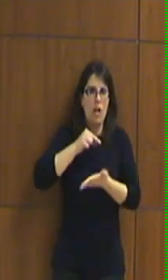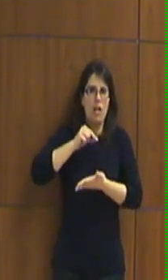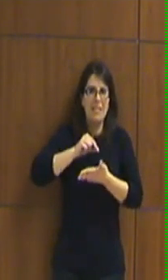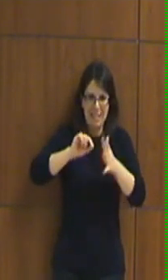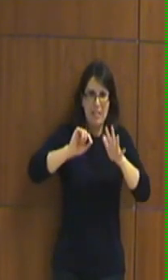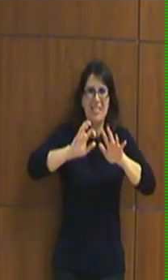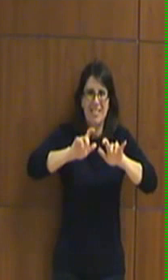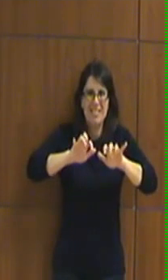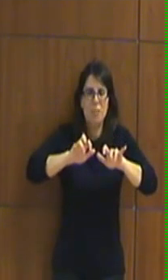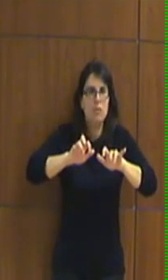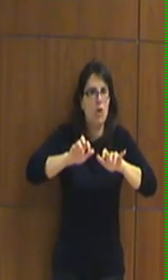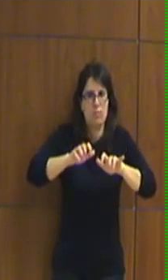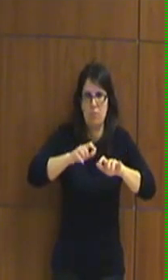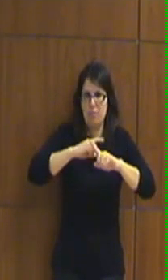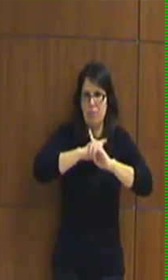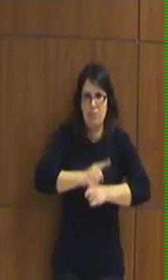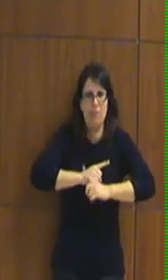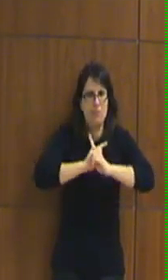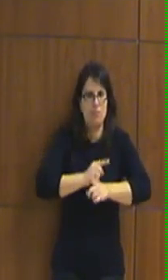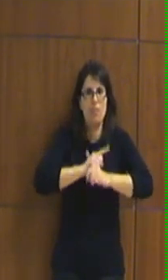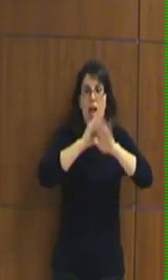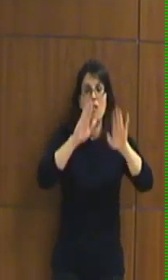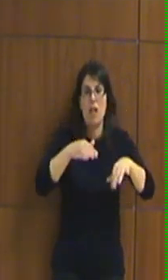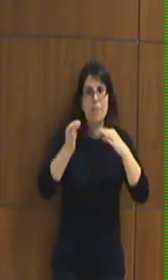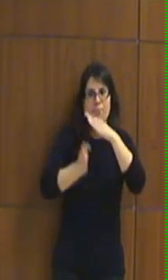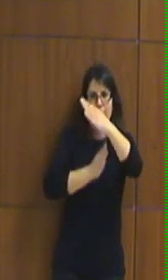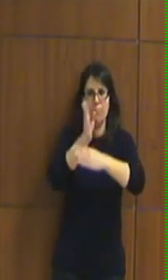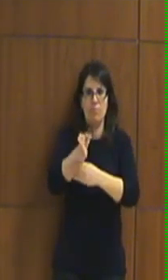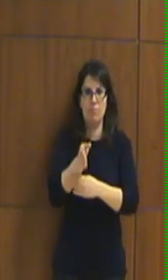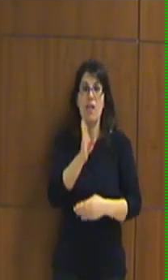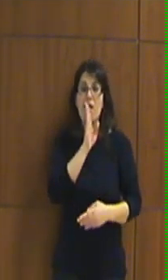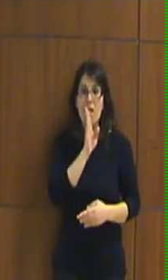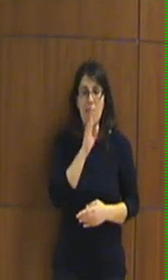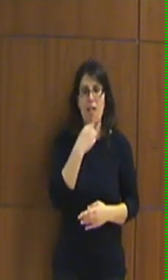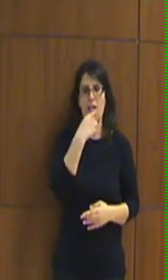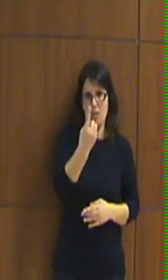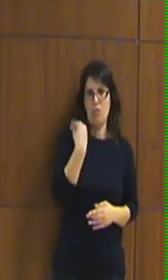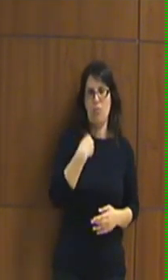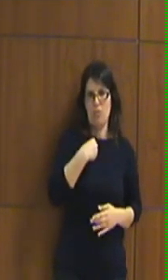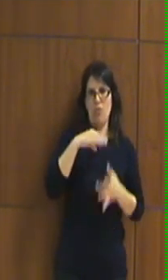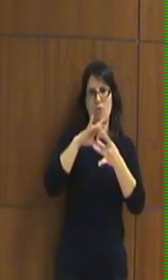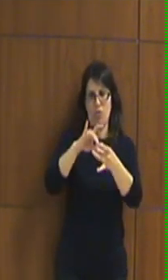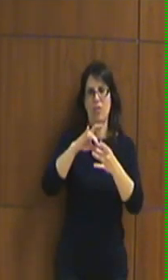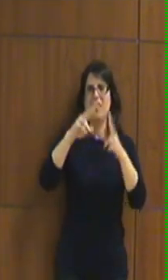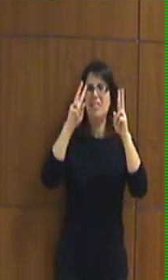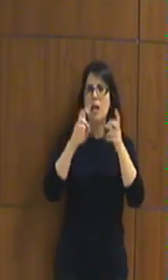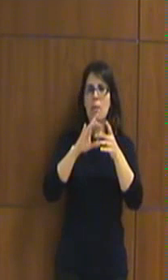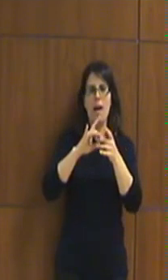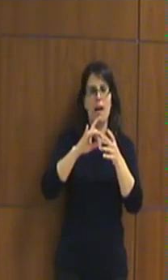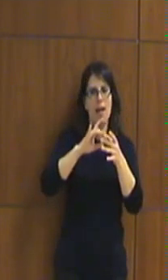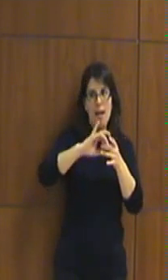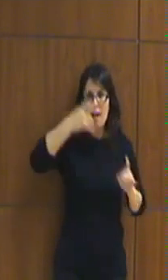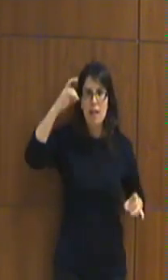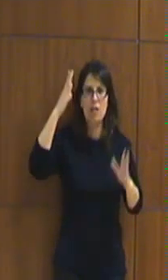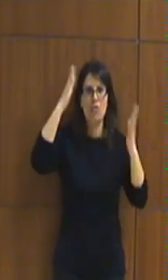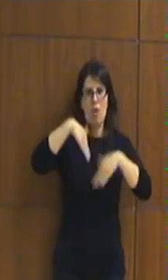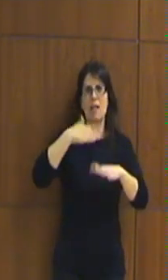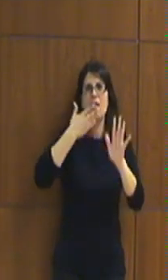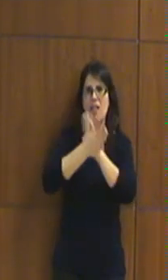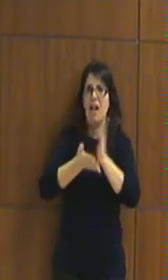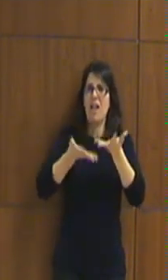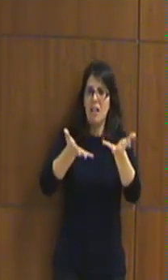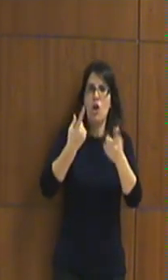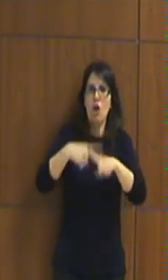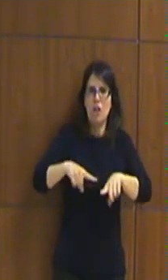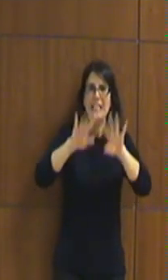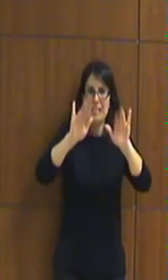dónde, resulta que al final la parte del embudo, ¿no? De esa cadena de valor nuevamente, ¿no? El tema de formación